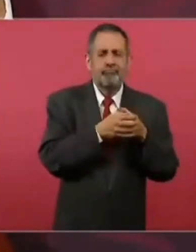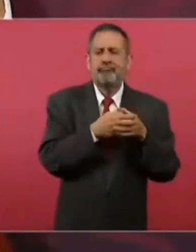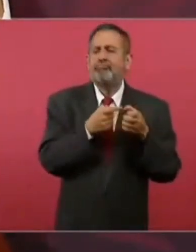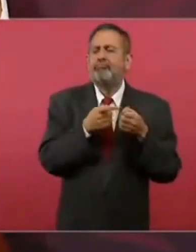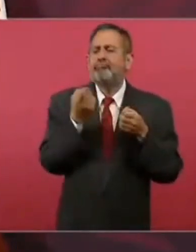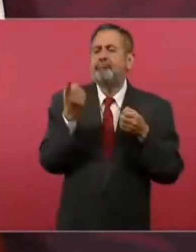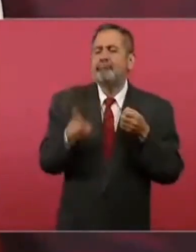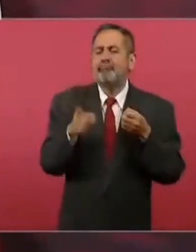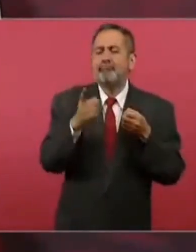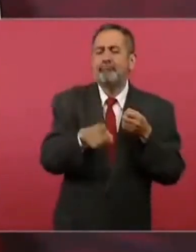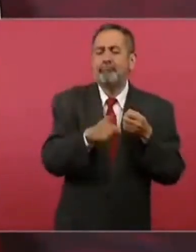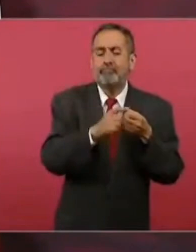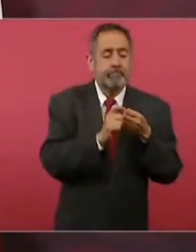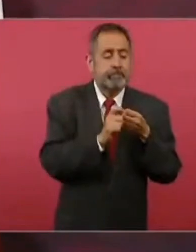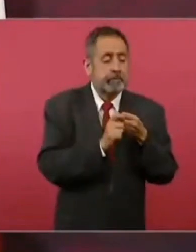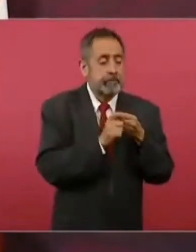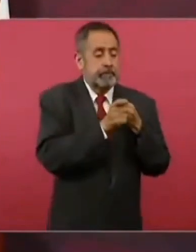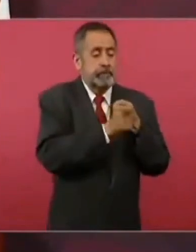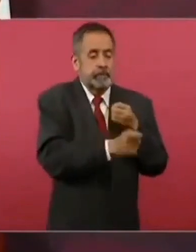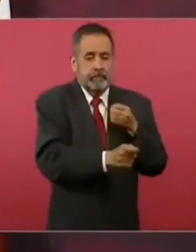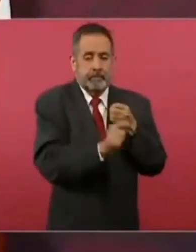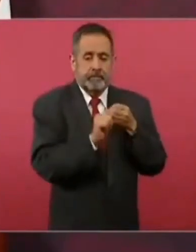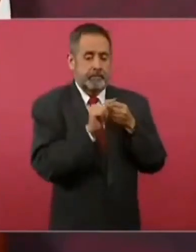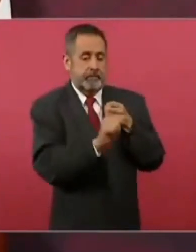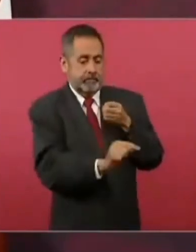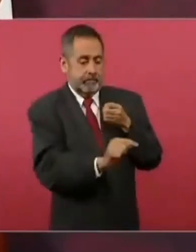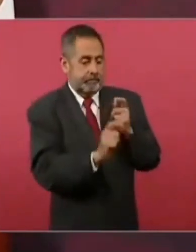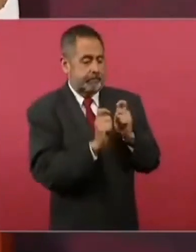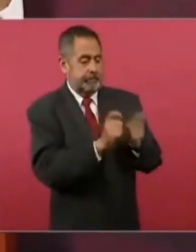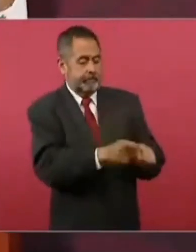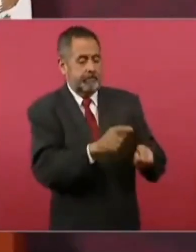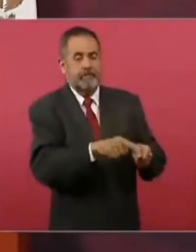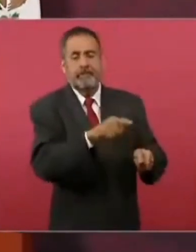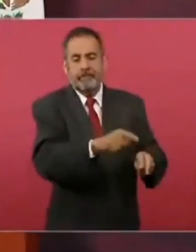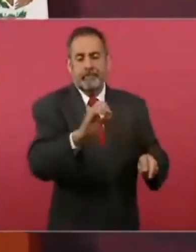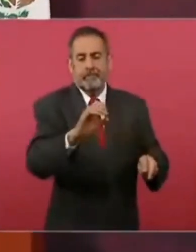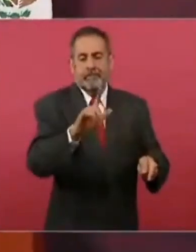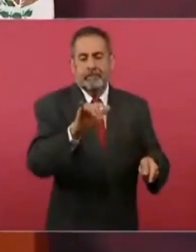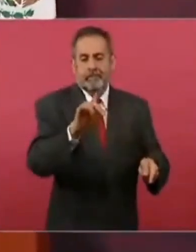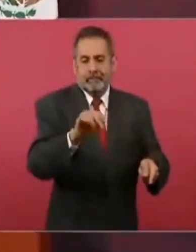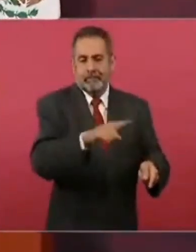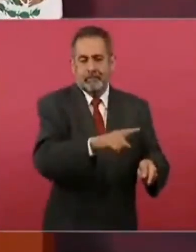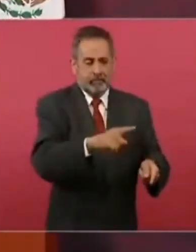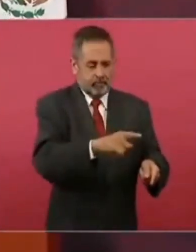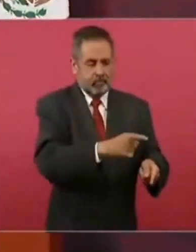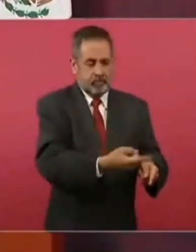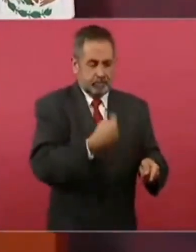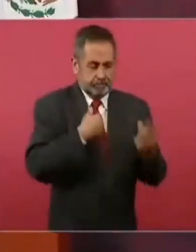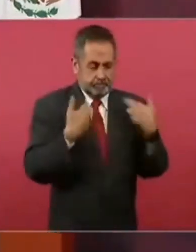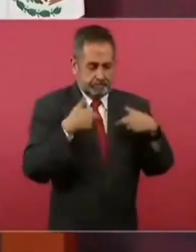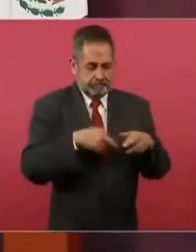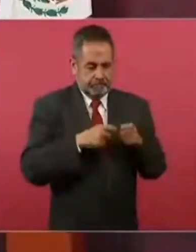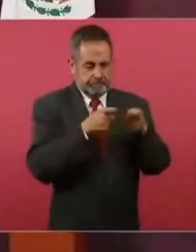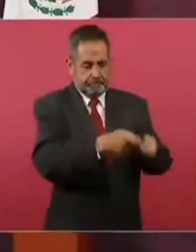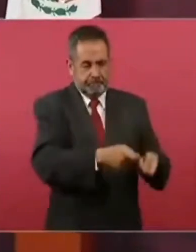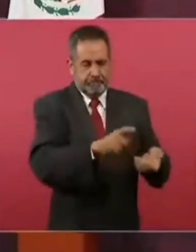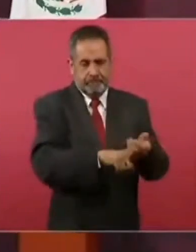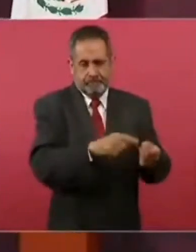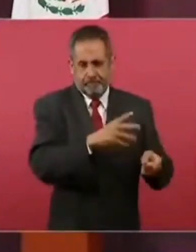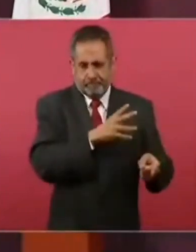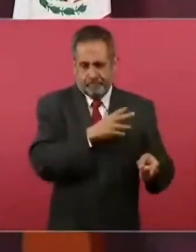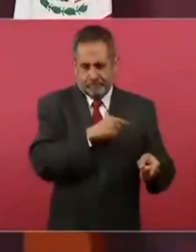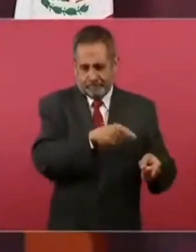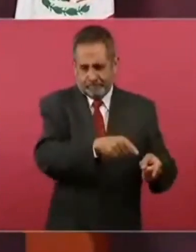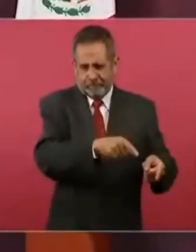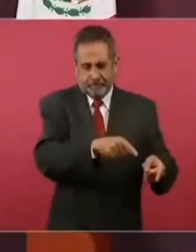Entonces se hacen representar, en este caso, por Claudio X González, hijo.